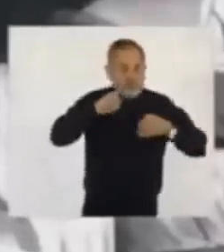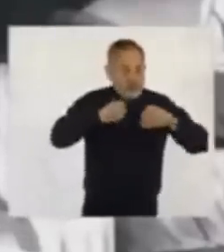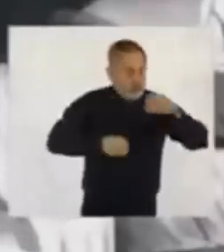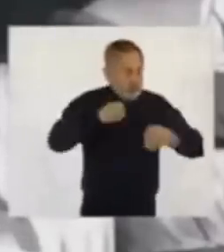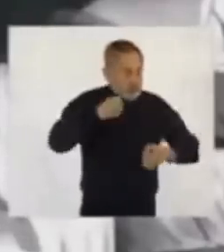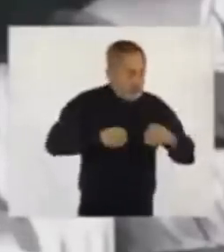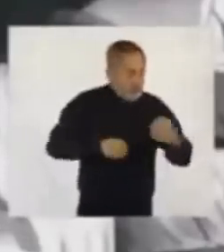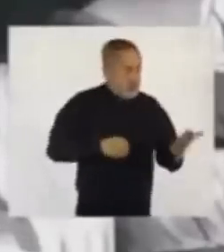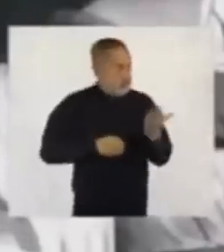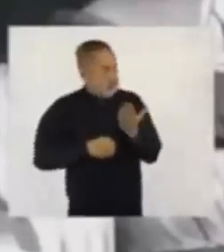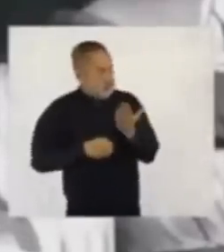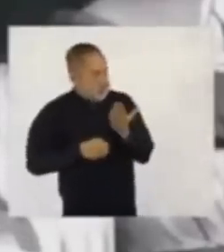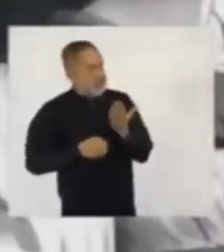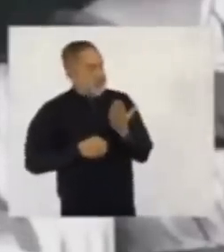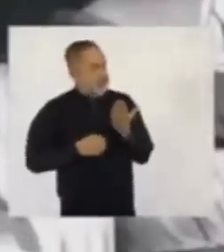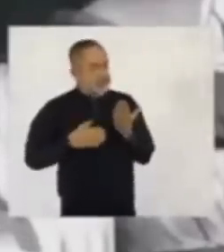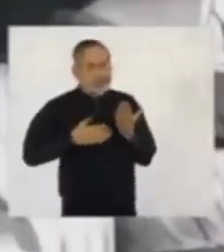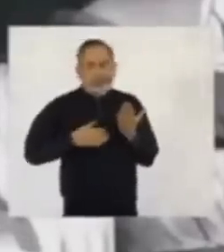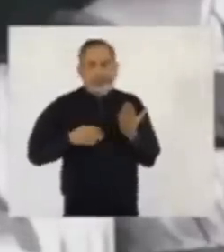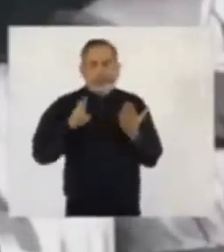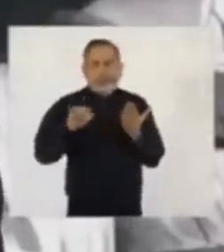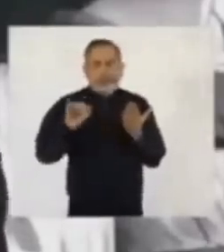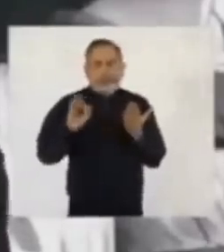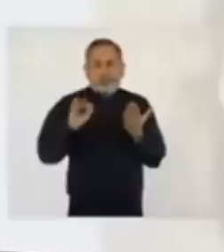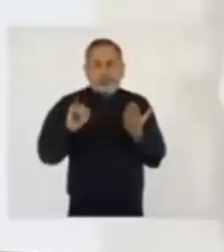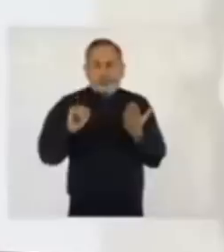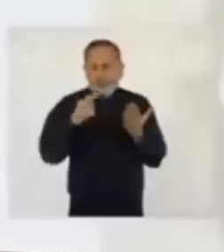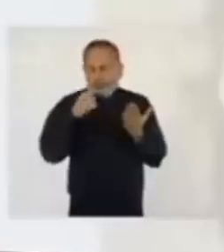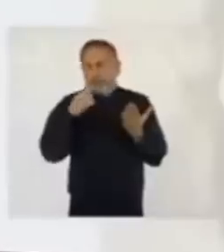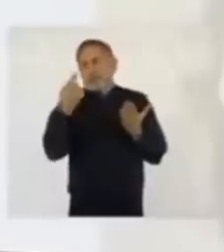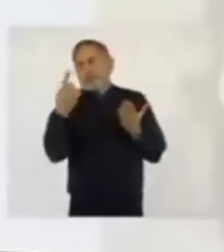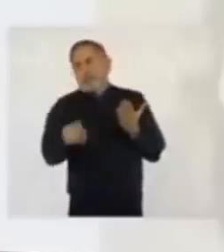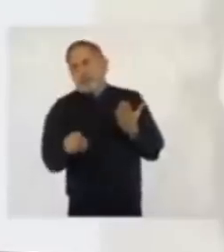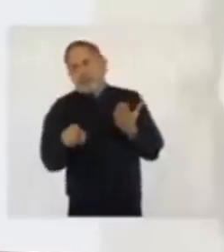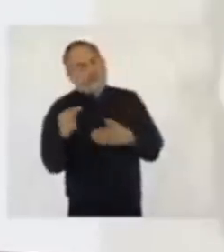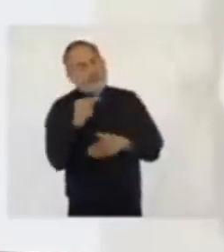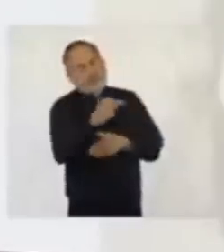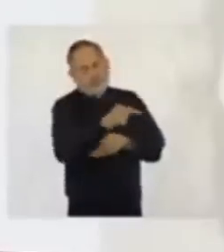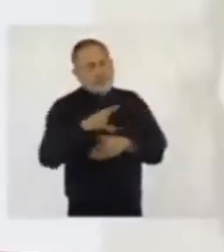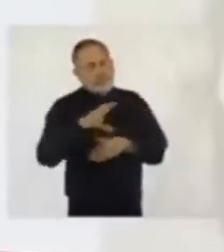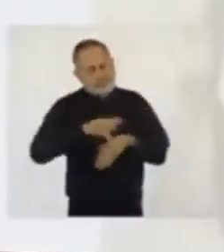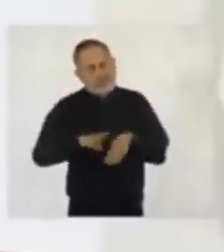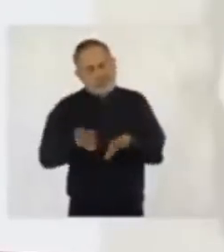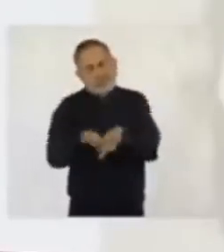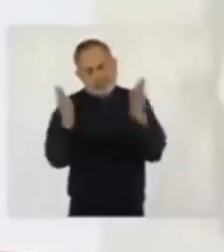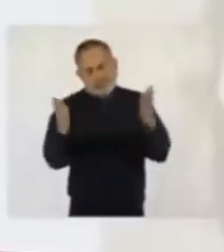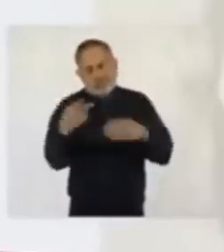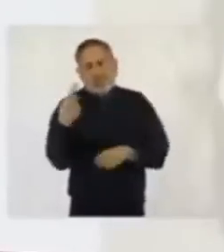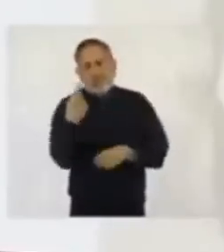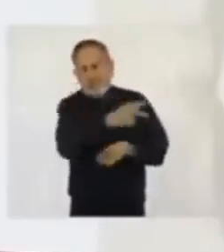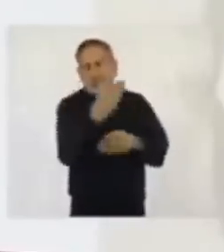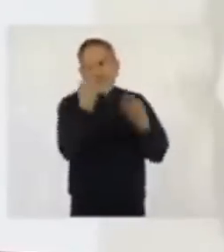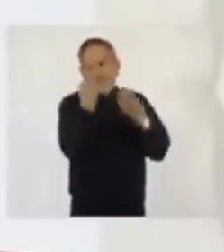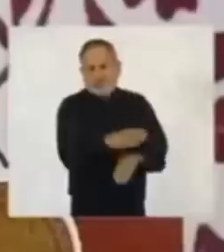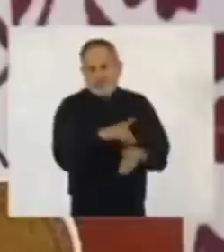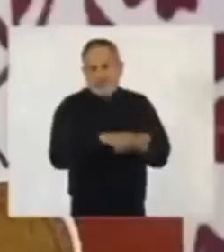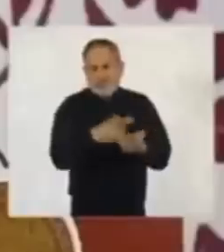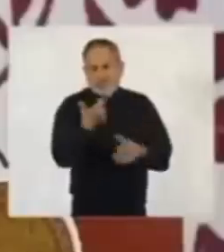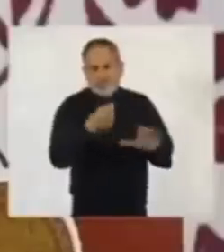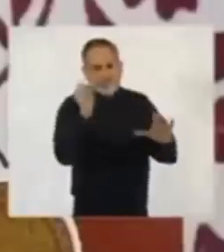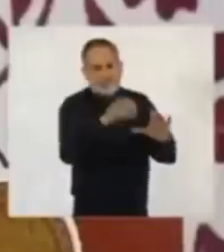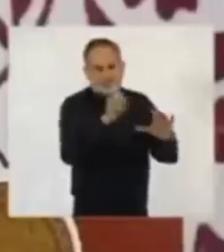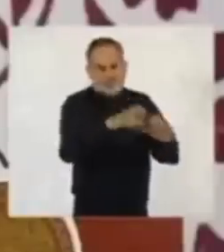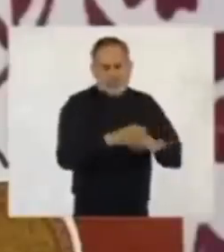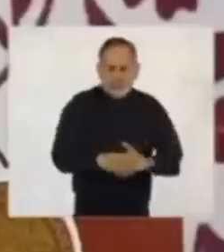relucir el nombre de esta presentadora que trabajaba con el usurero Ricardo Salinas Pliego, esta mujer